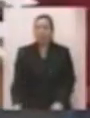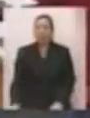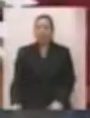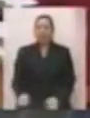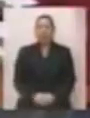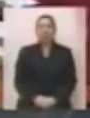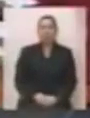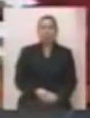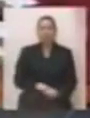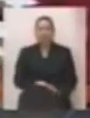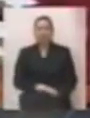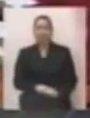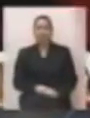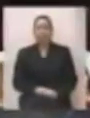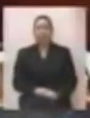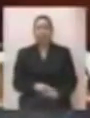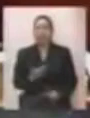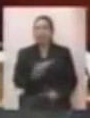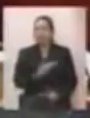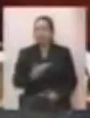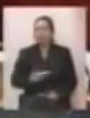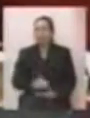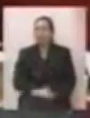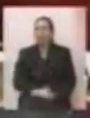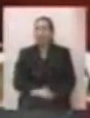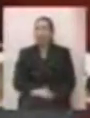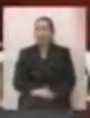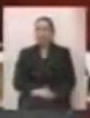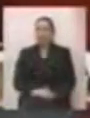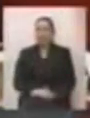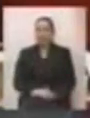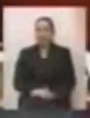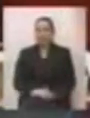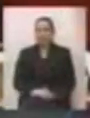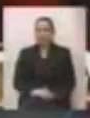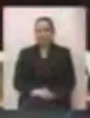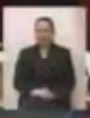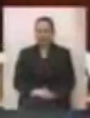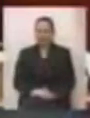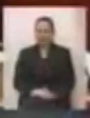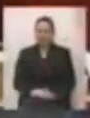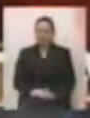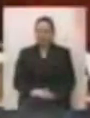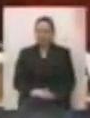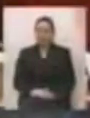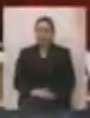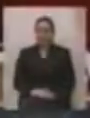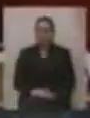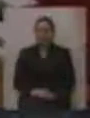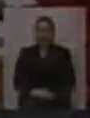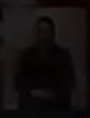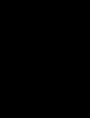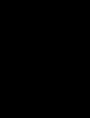presidente. A pedido de la presidenta de la Comisión de la Mujer, se abre un cuarto intermedio. Siguiente